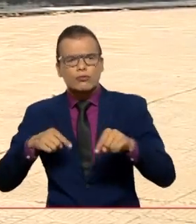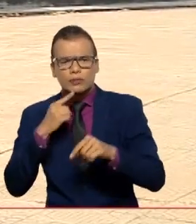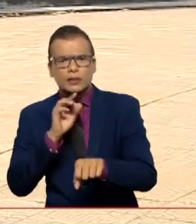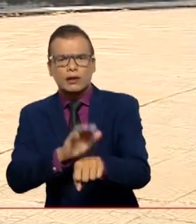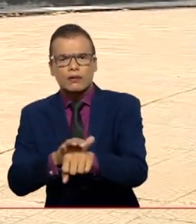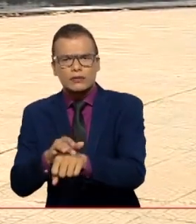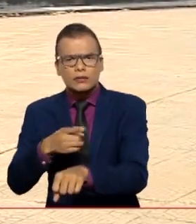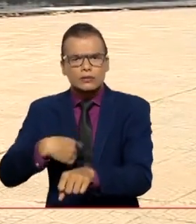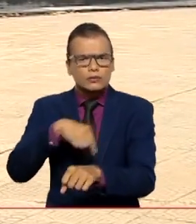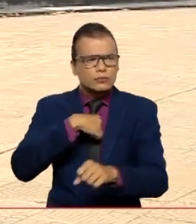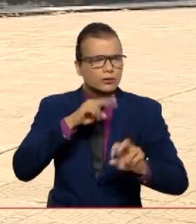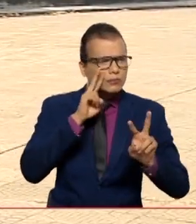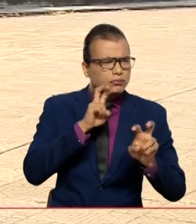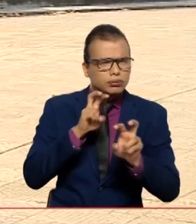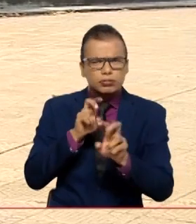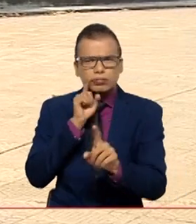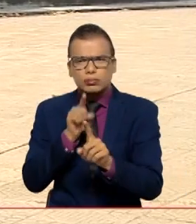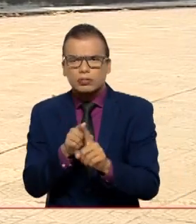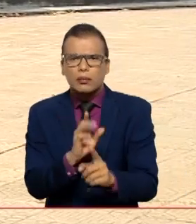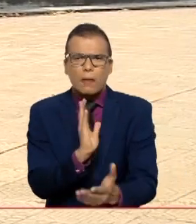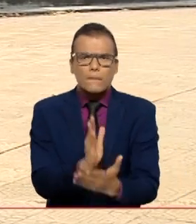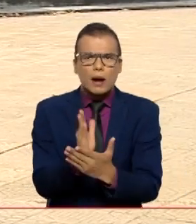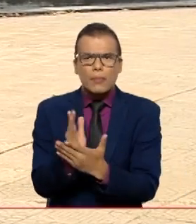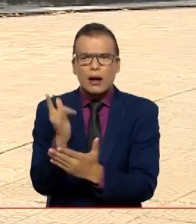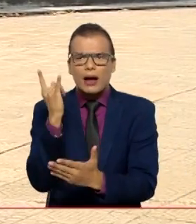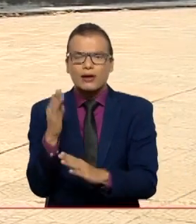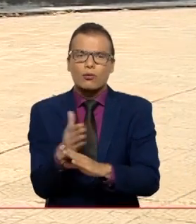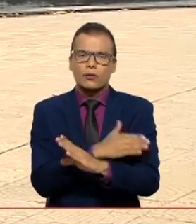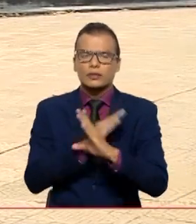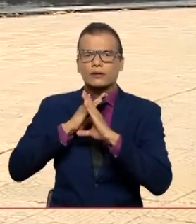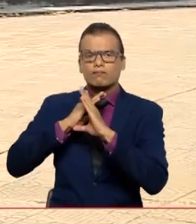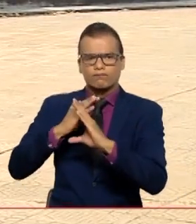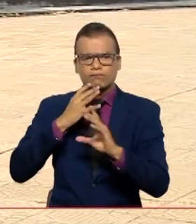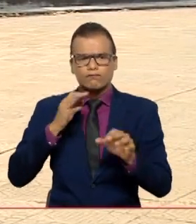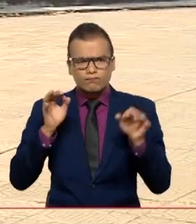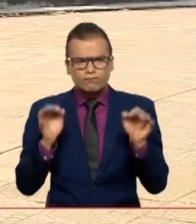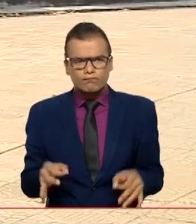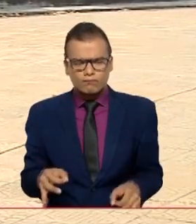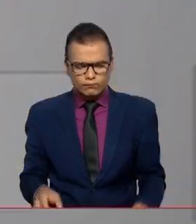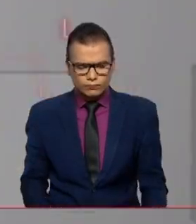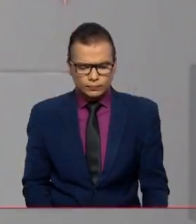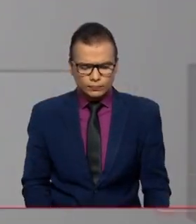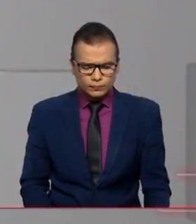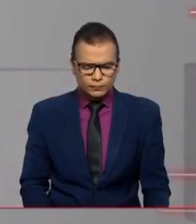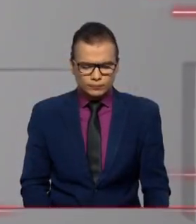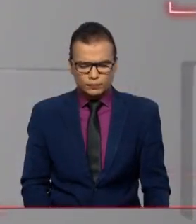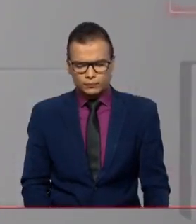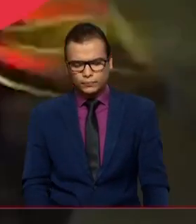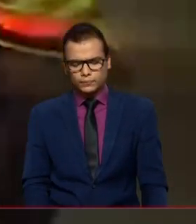de inteligencia para determinar qué acciones terroristas se estarían organizando.